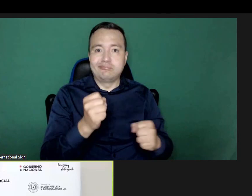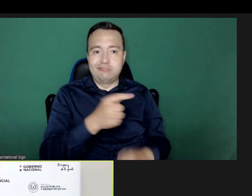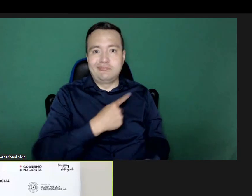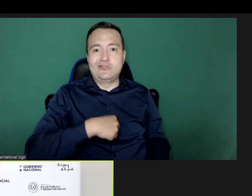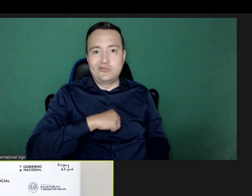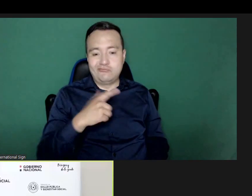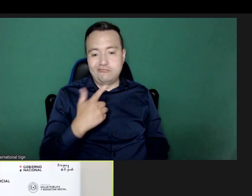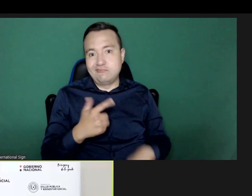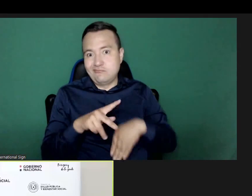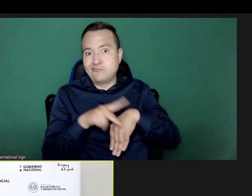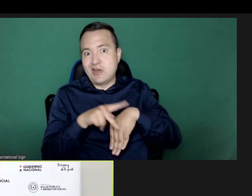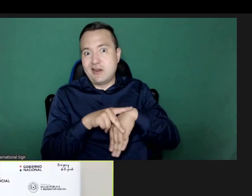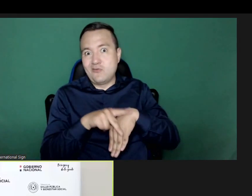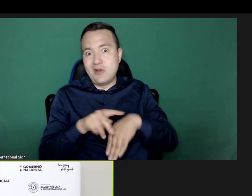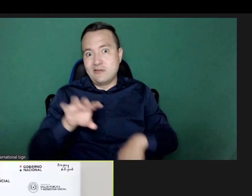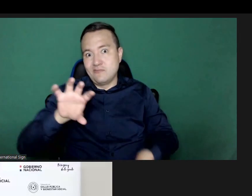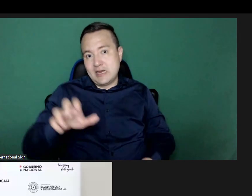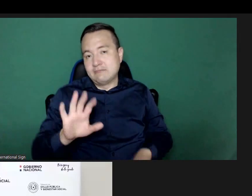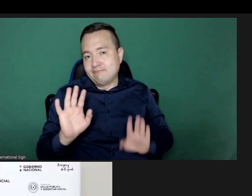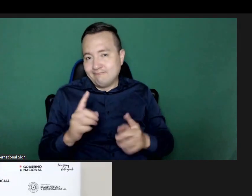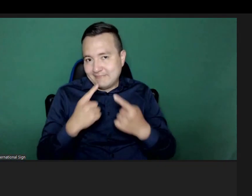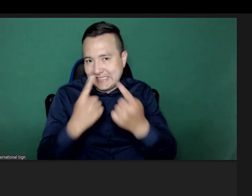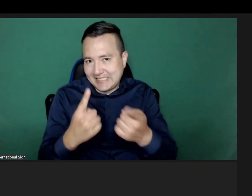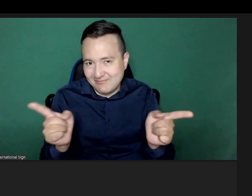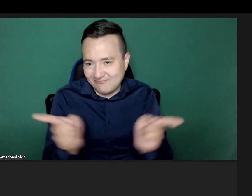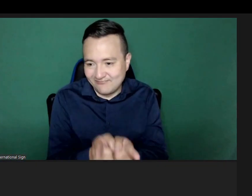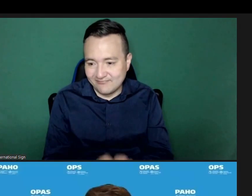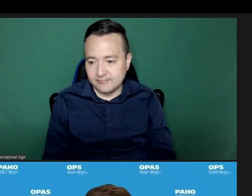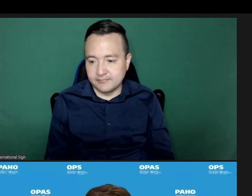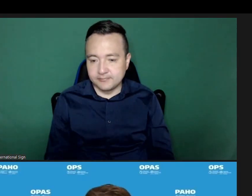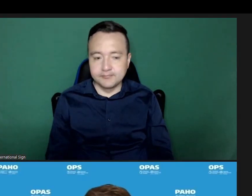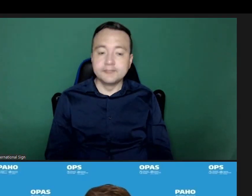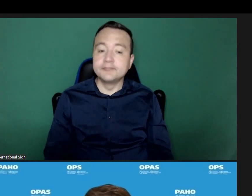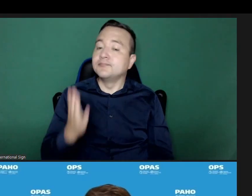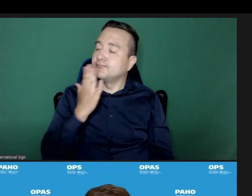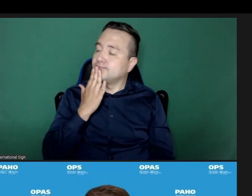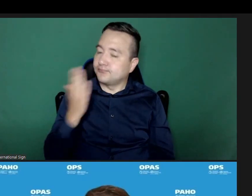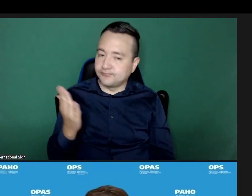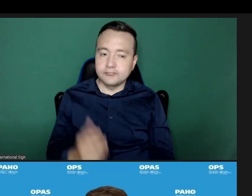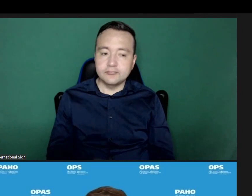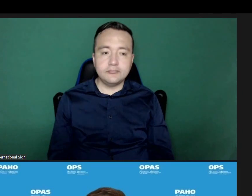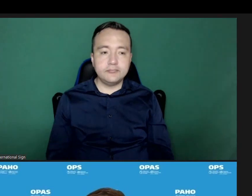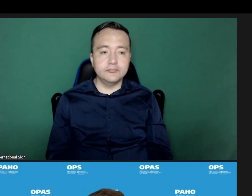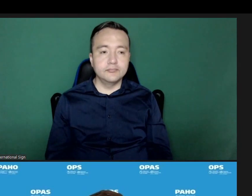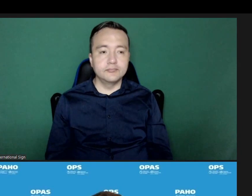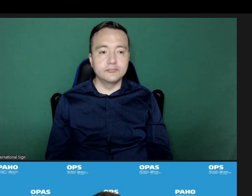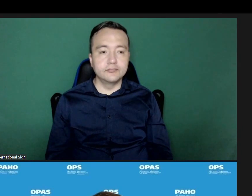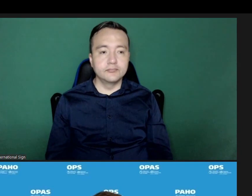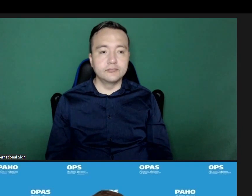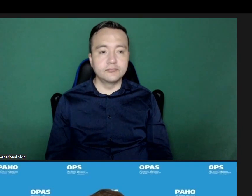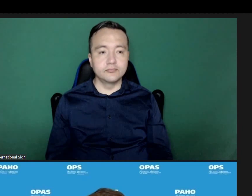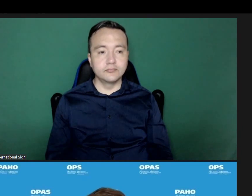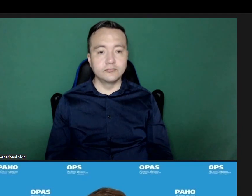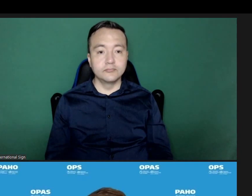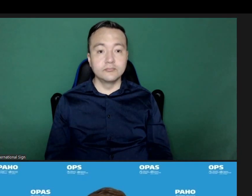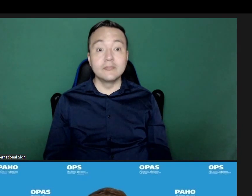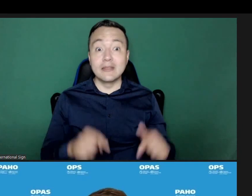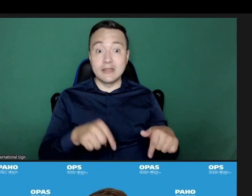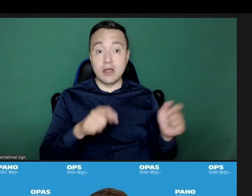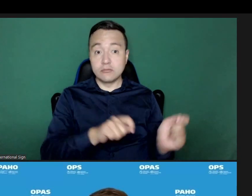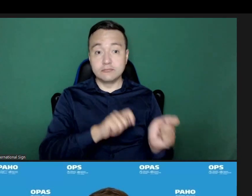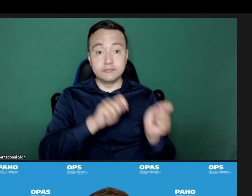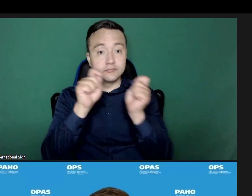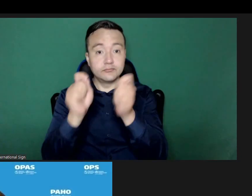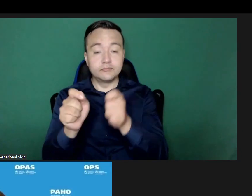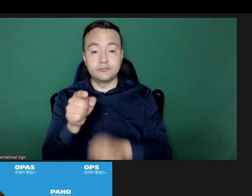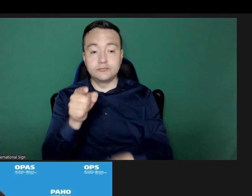bueno, es lo que puedo comentar. Bueno, muchas gracias, Dr. Seguera. We move now to Pasamos ahora